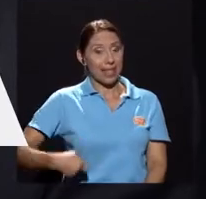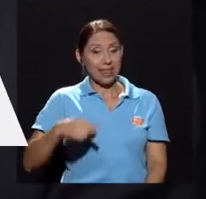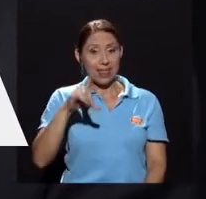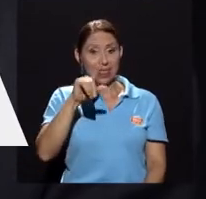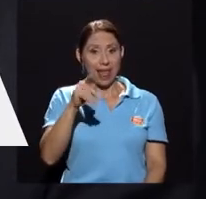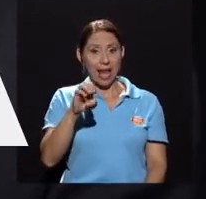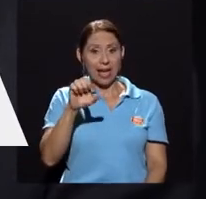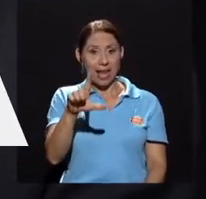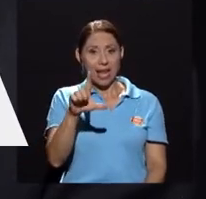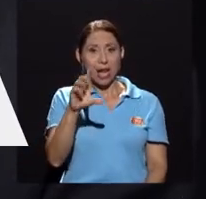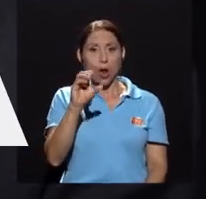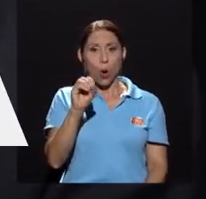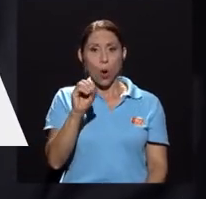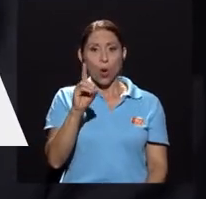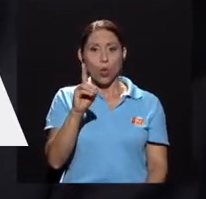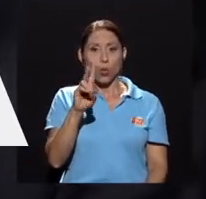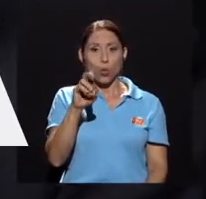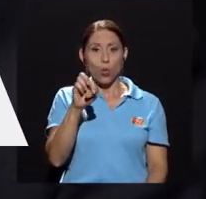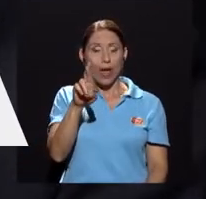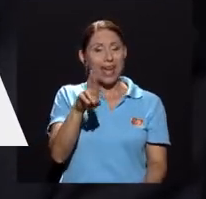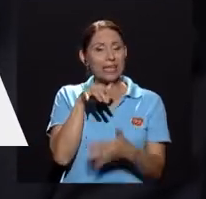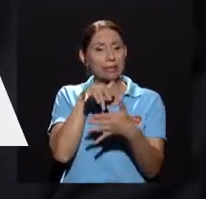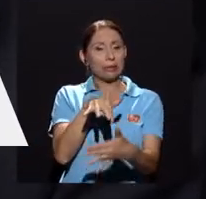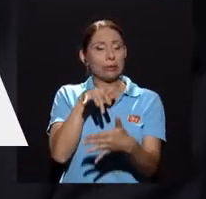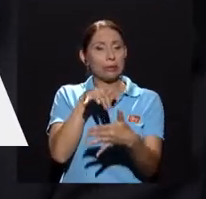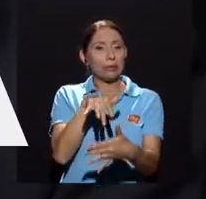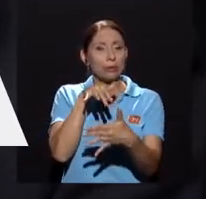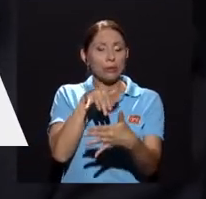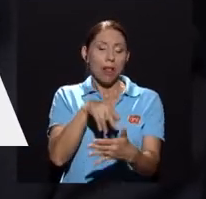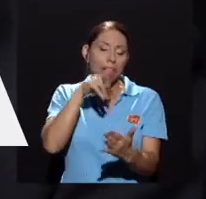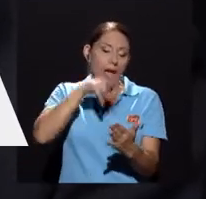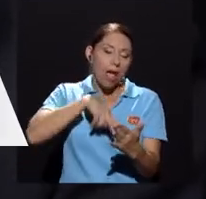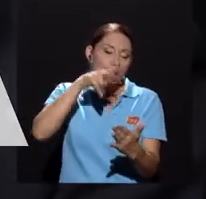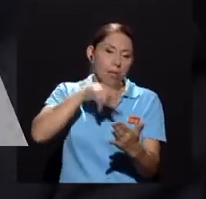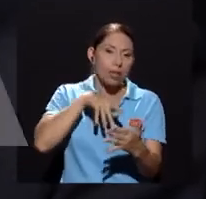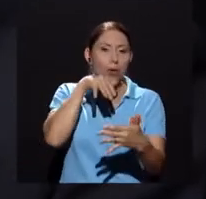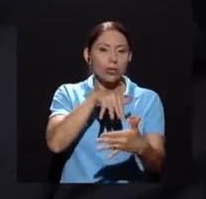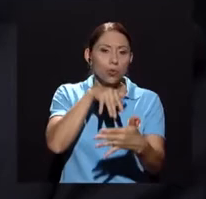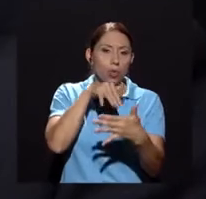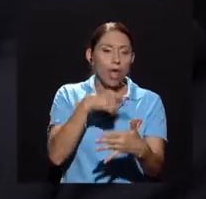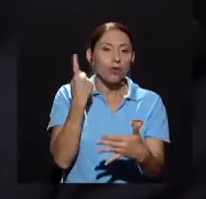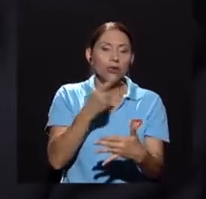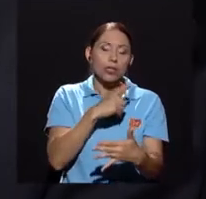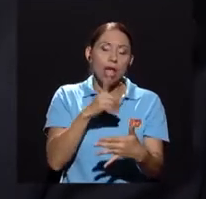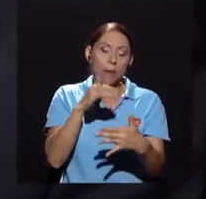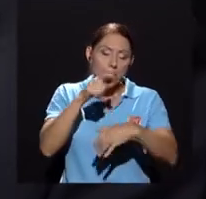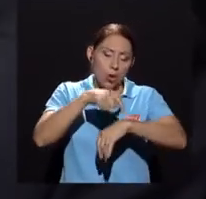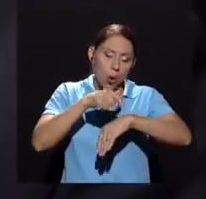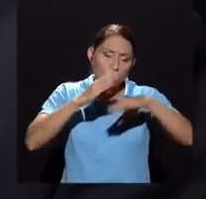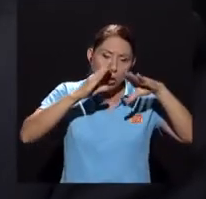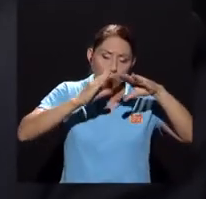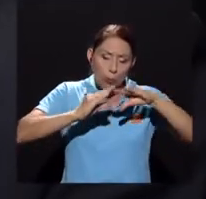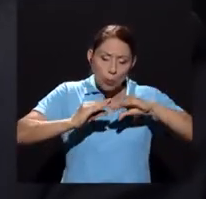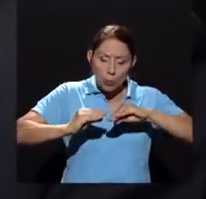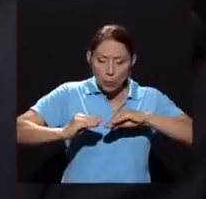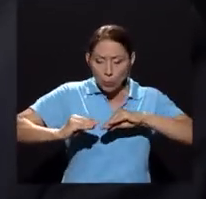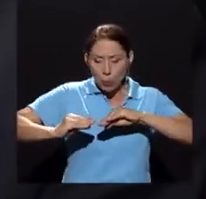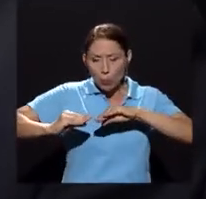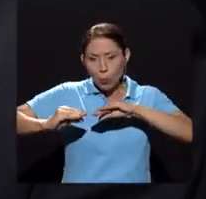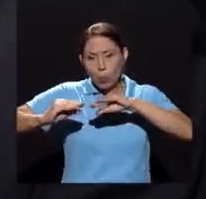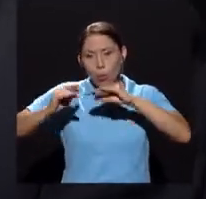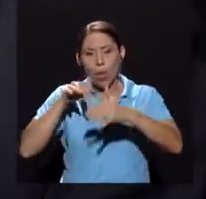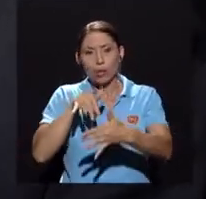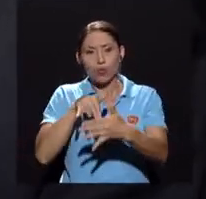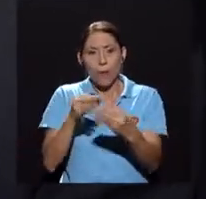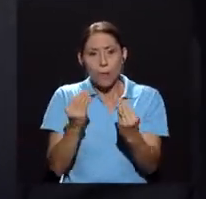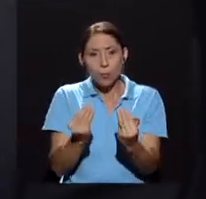madrugada de acostarse de madrugada leyendo y estudiando y juagará mejor tanto de manera que por